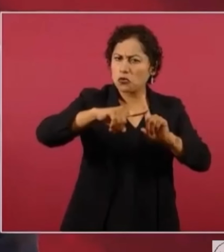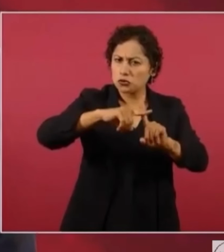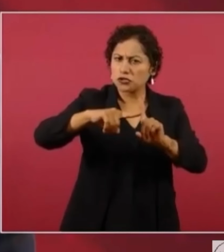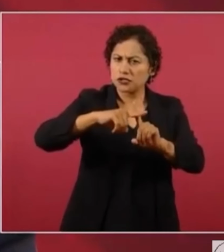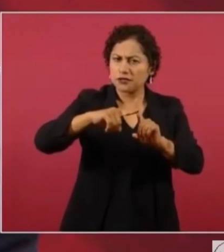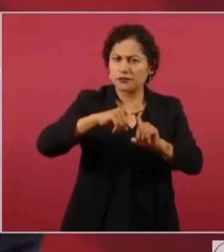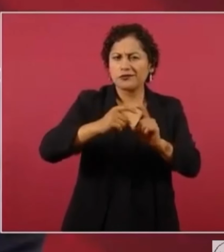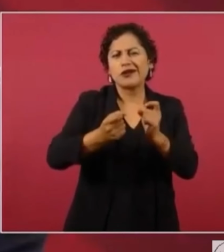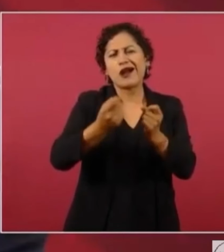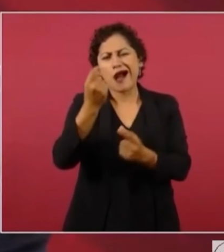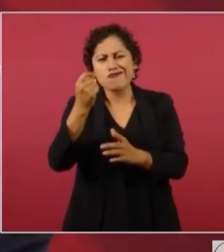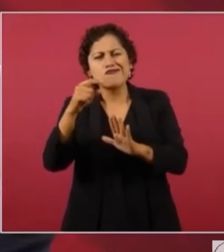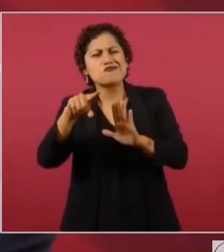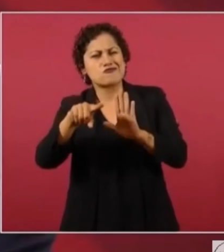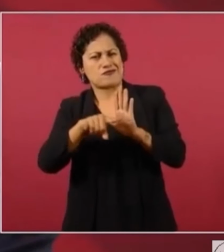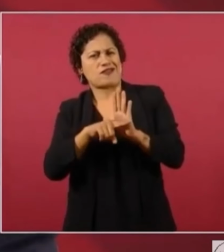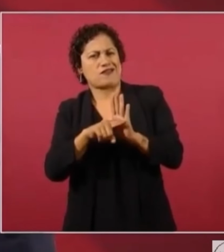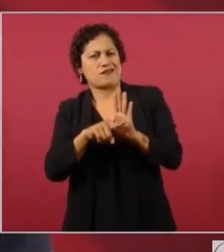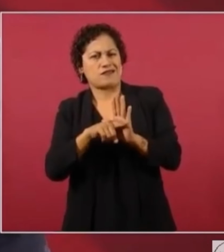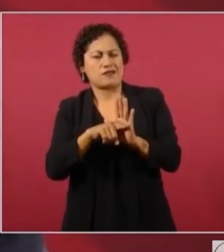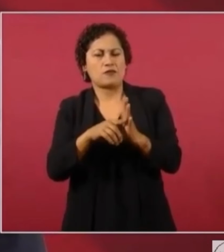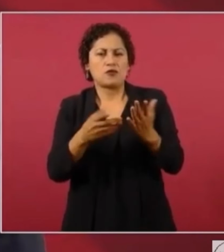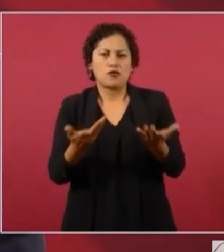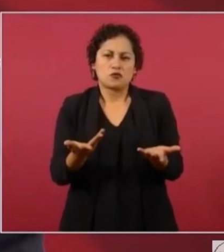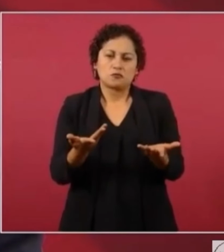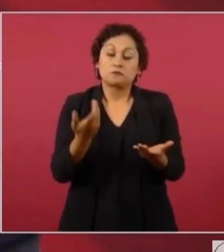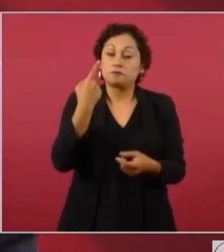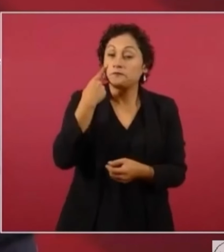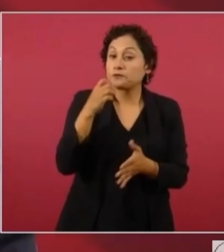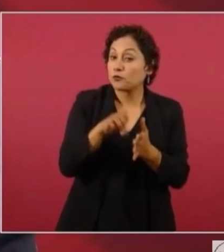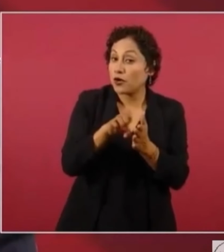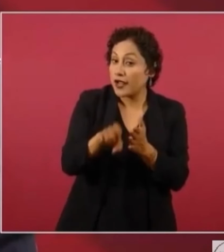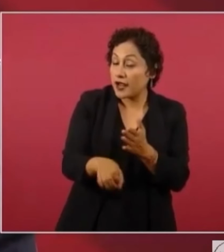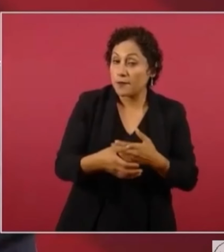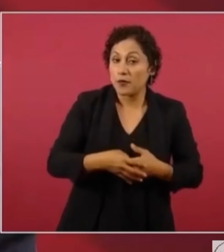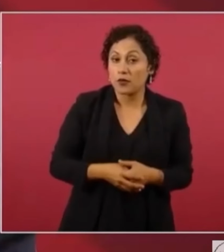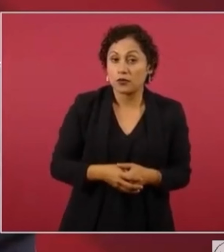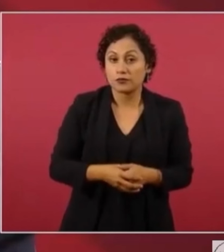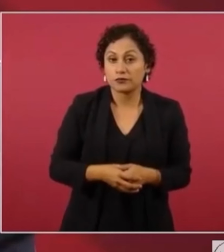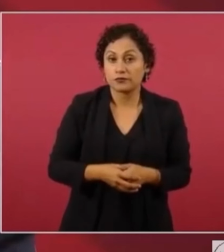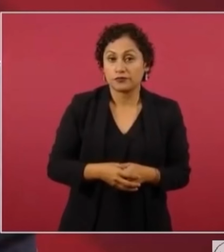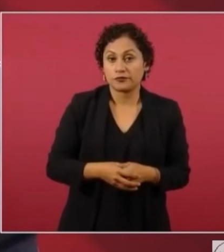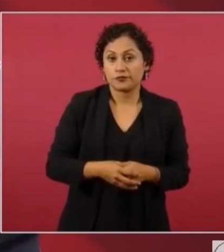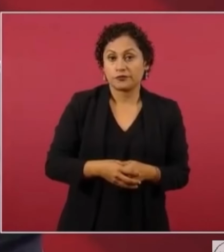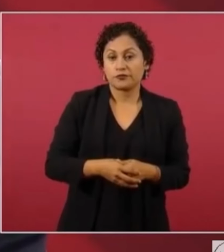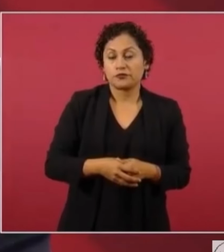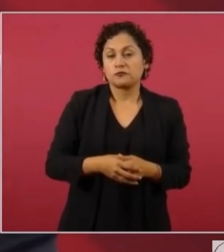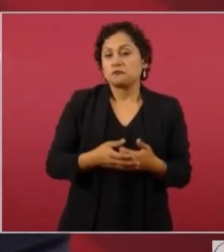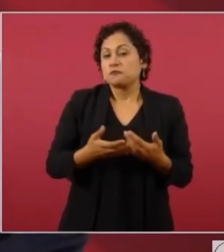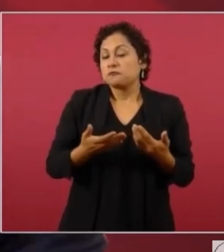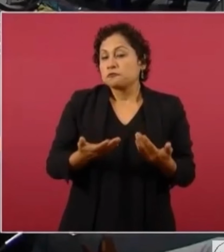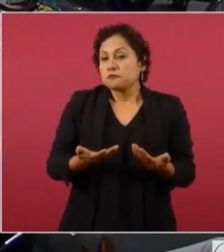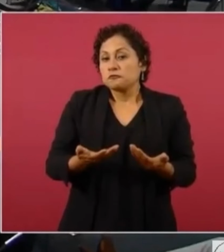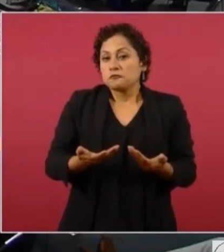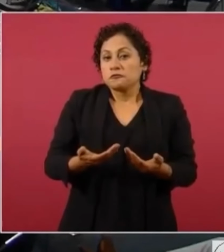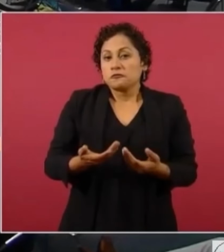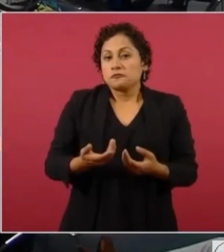otros no. Es positivo el que se